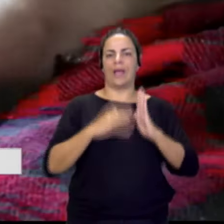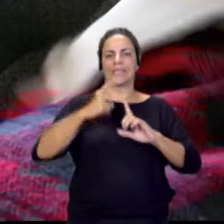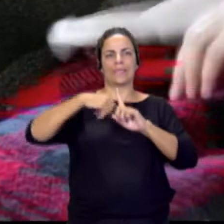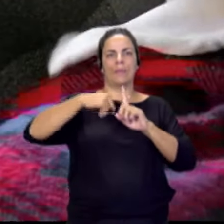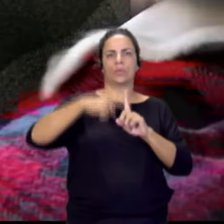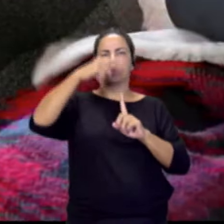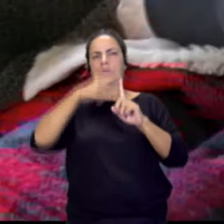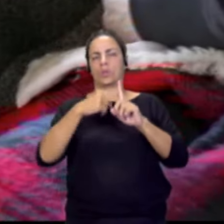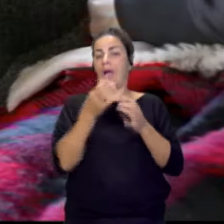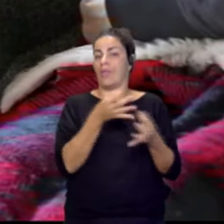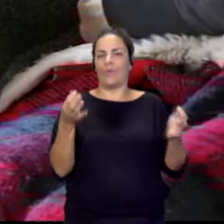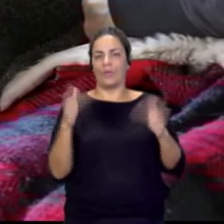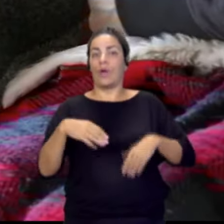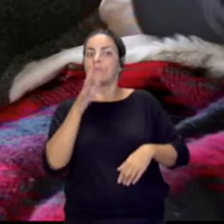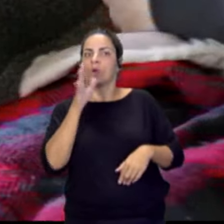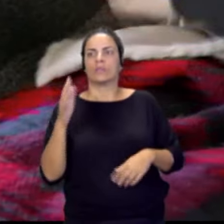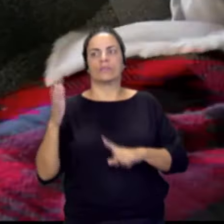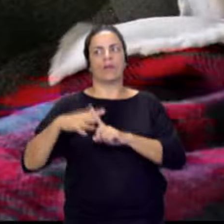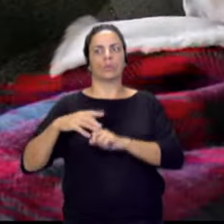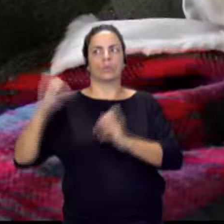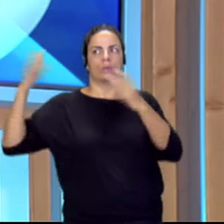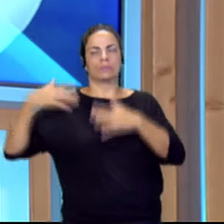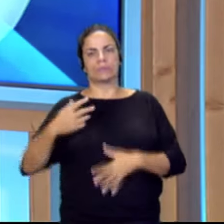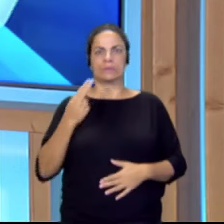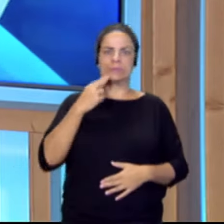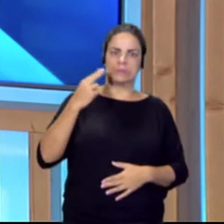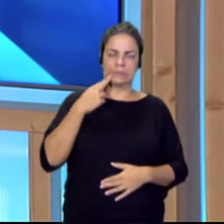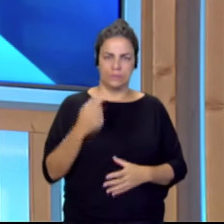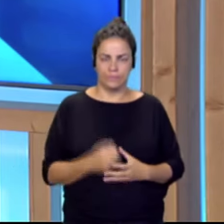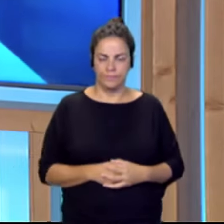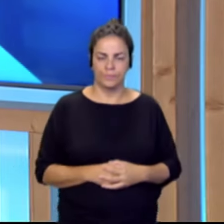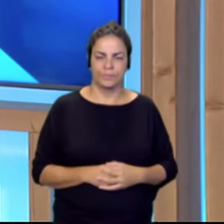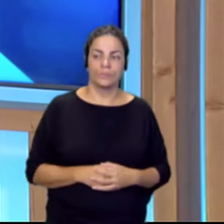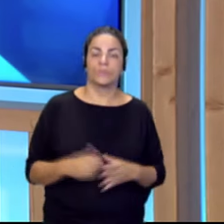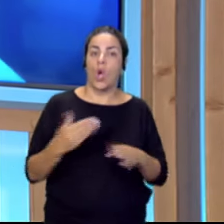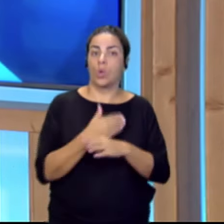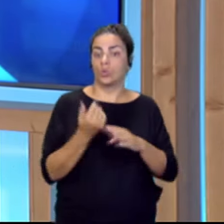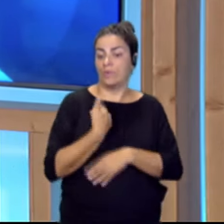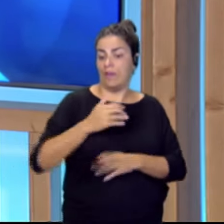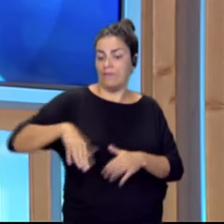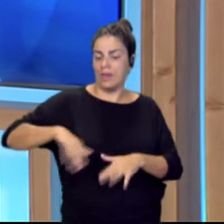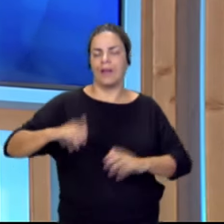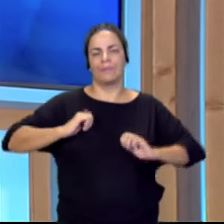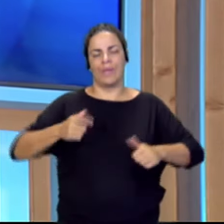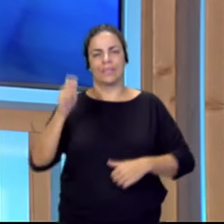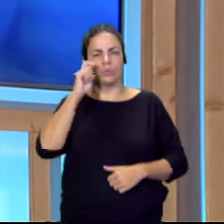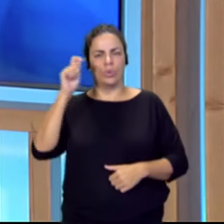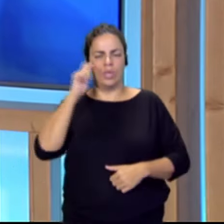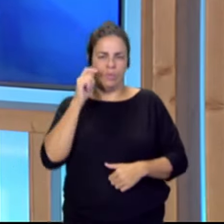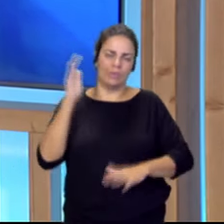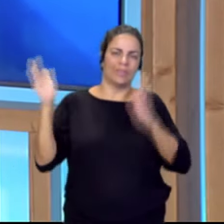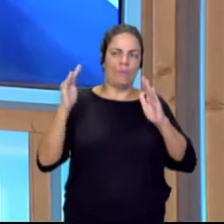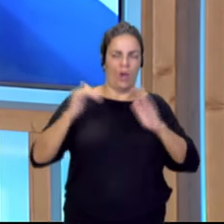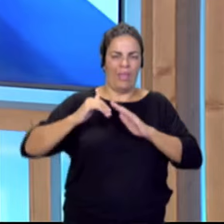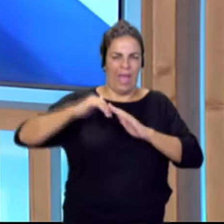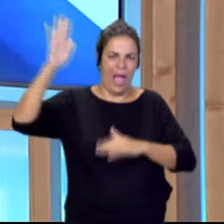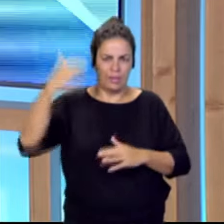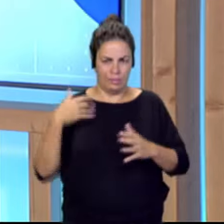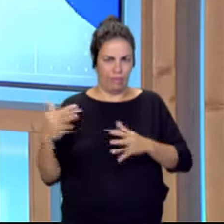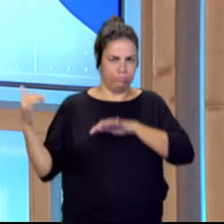miedo a las facturas de la energía. Finales de octubre arranca la temporada alta turística que se va a prolongar hasta marzo. Hay